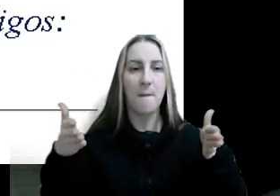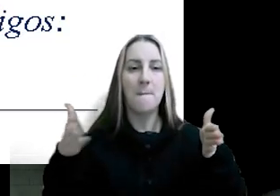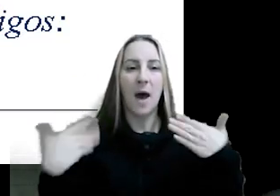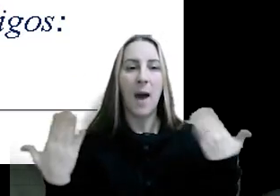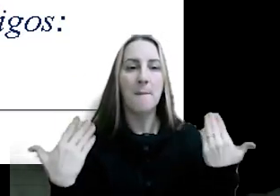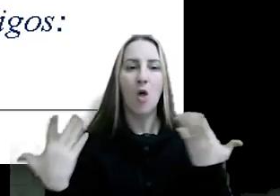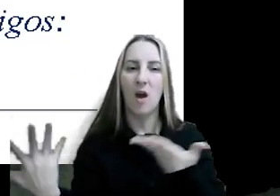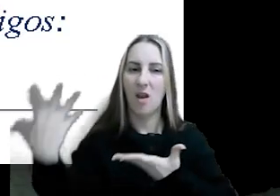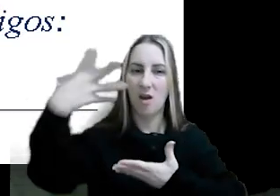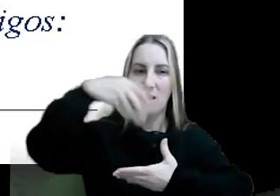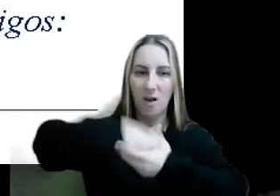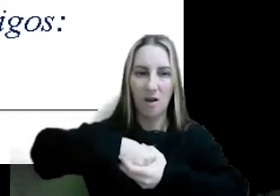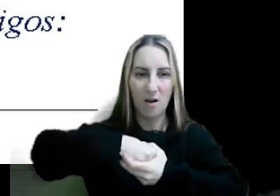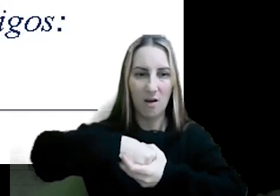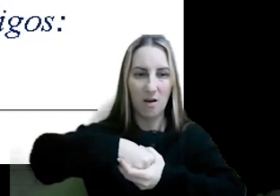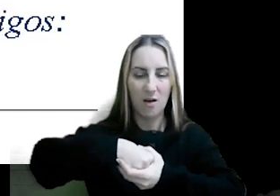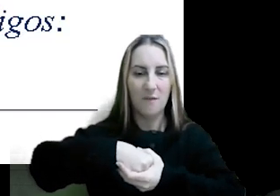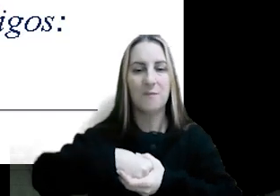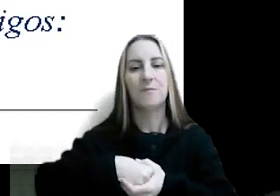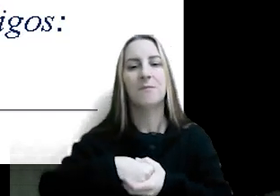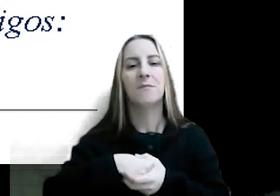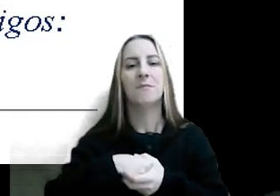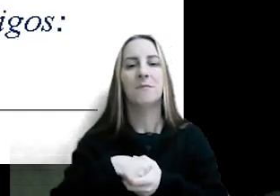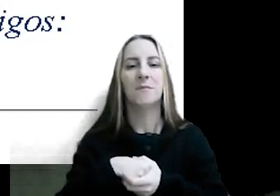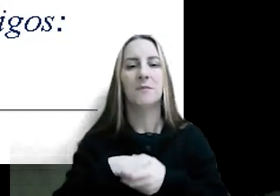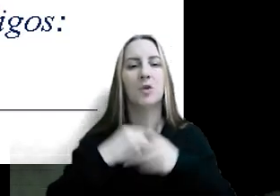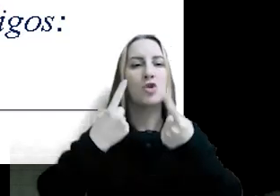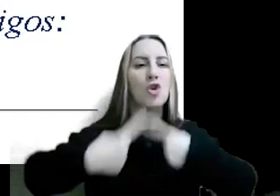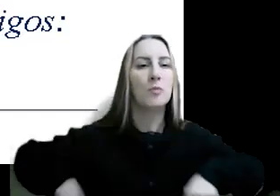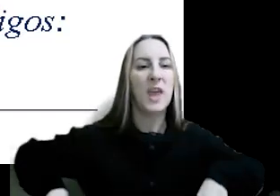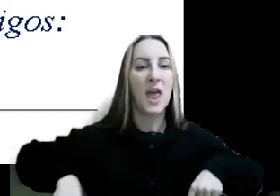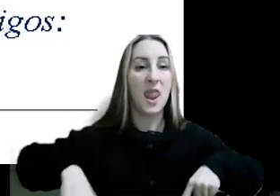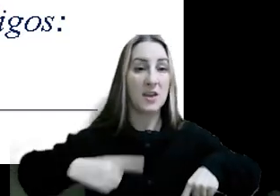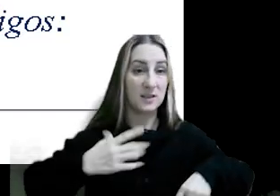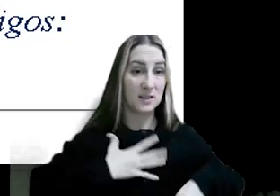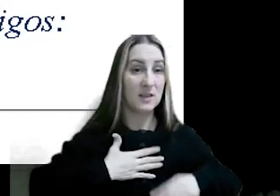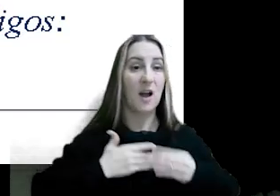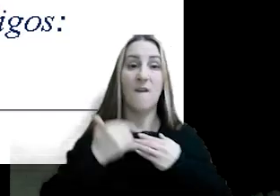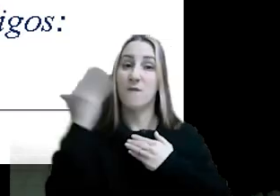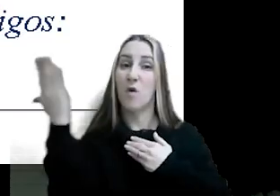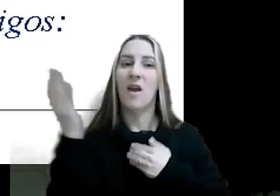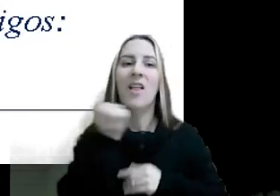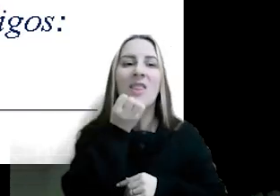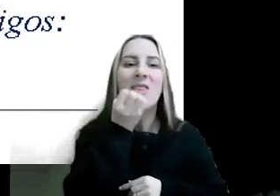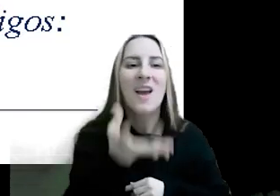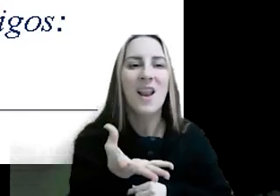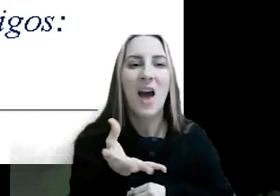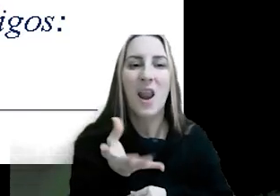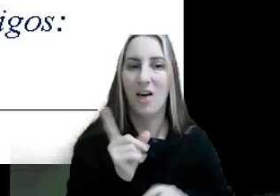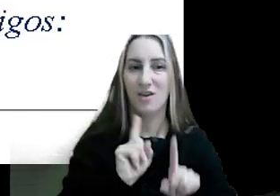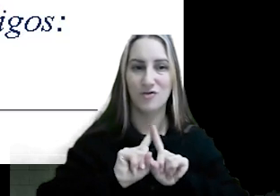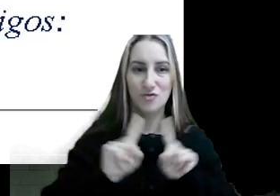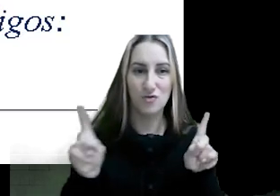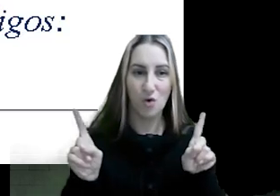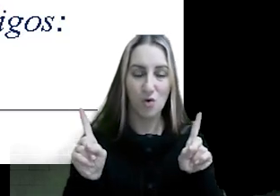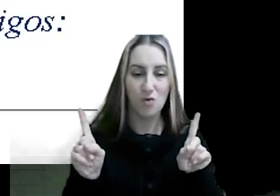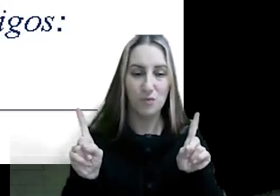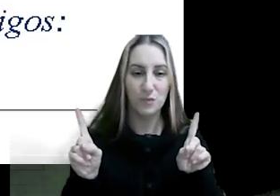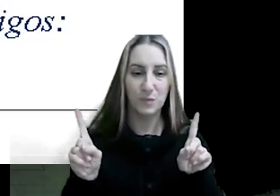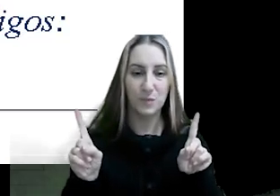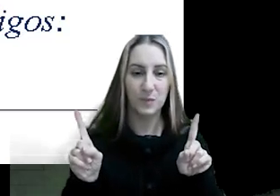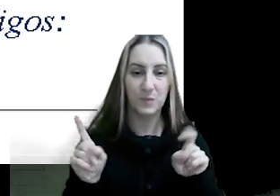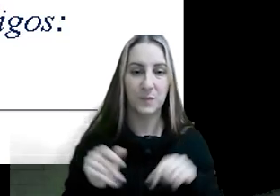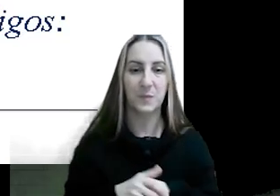a exteriorizar bienes que no han sido ni declarados ni se ha